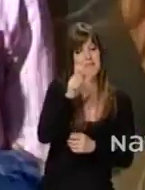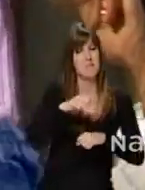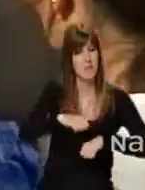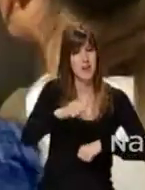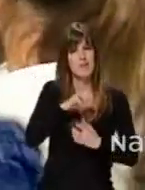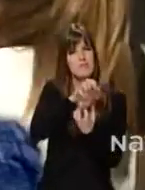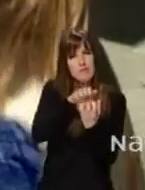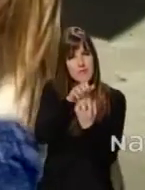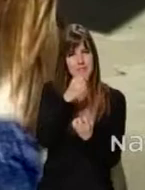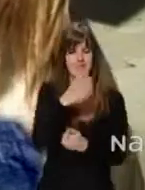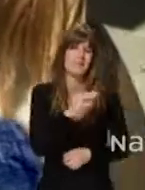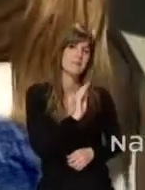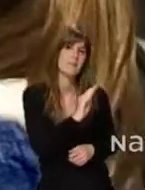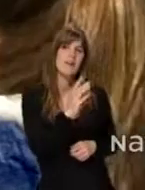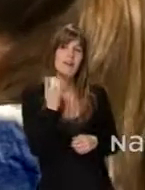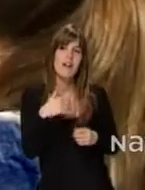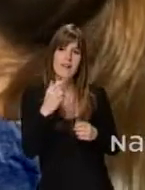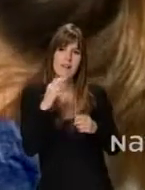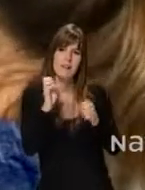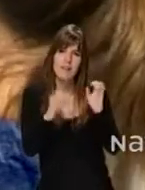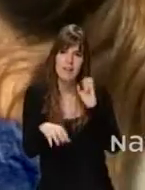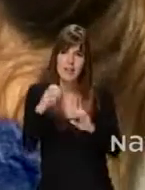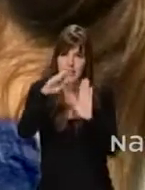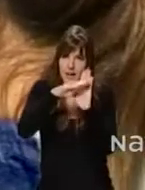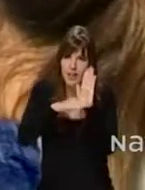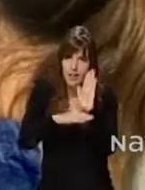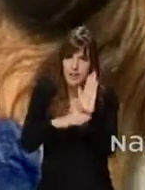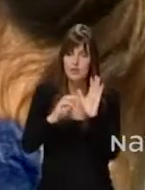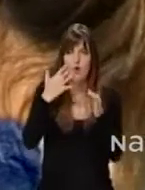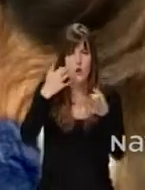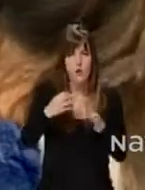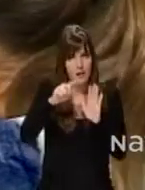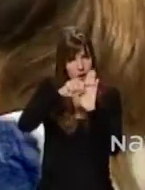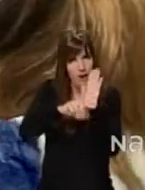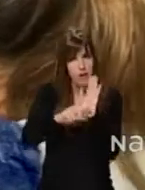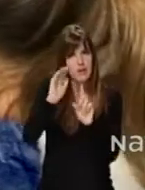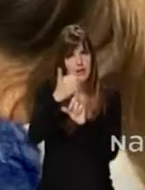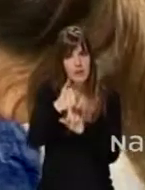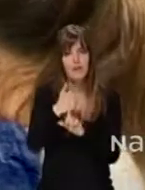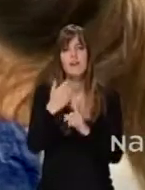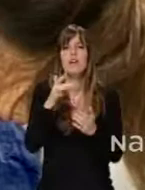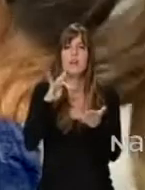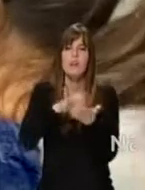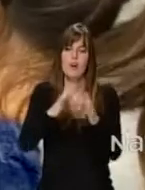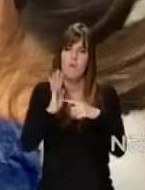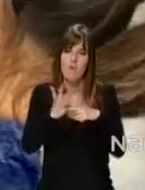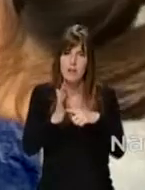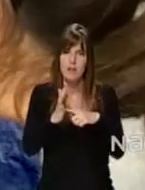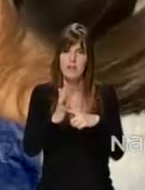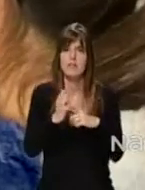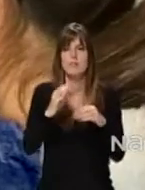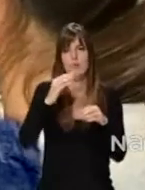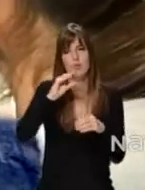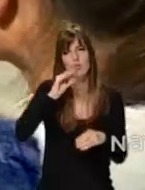Tomás, habéis recuperado esa fórmula y soléis hacer ese turrón para las ferias, porque este turrón del que estamos hablando no